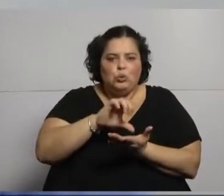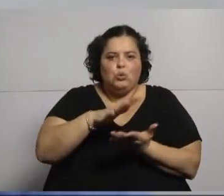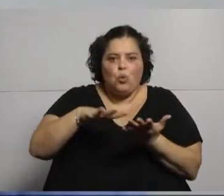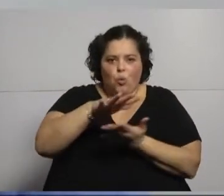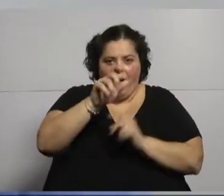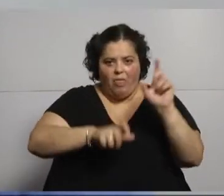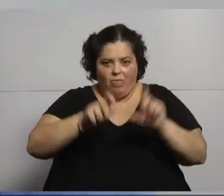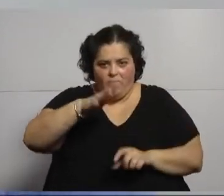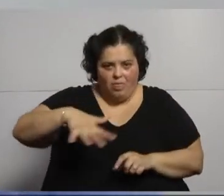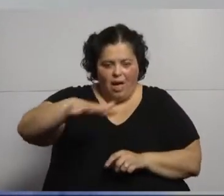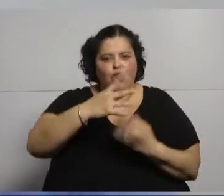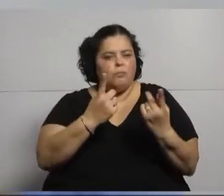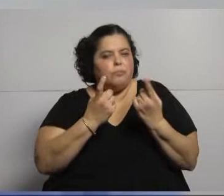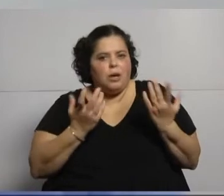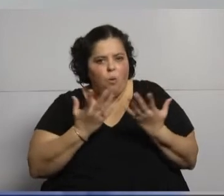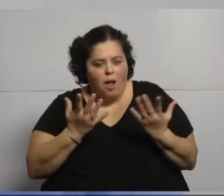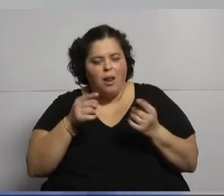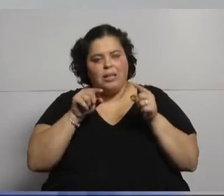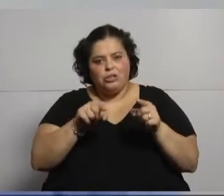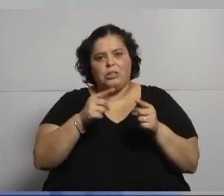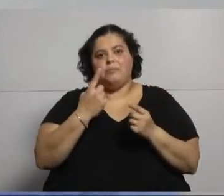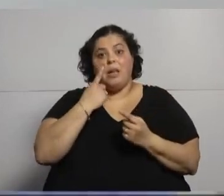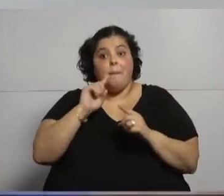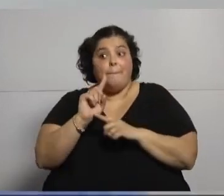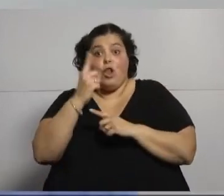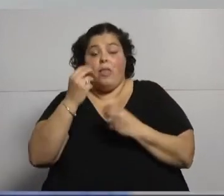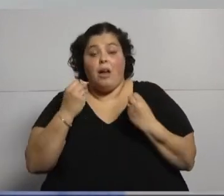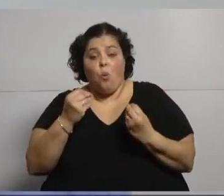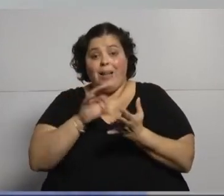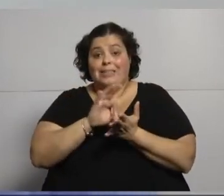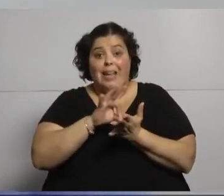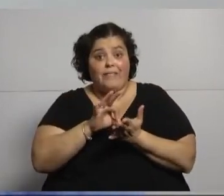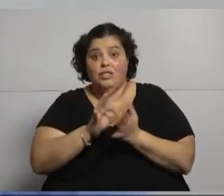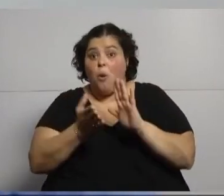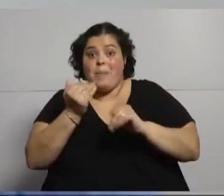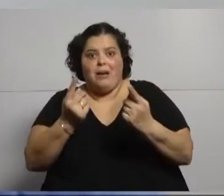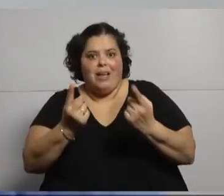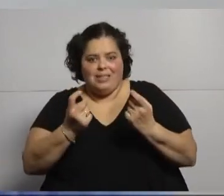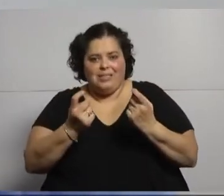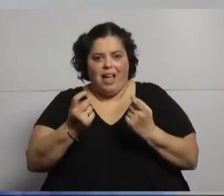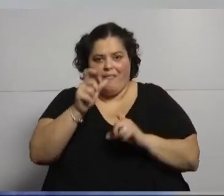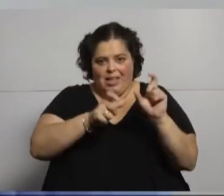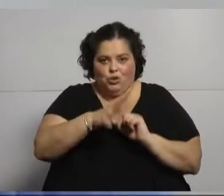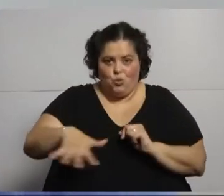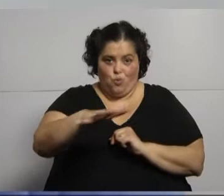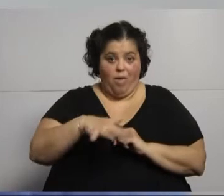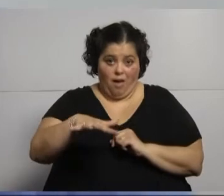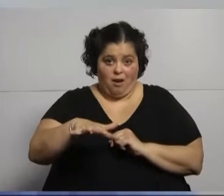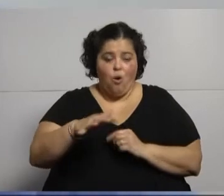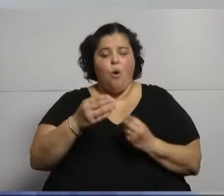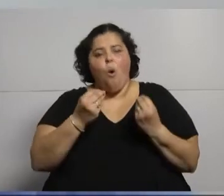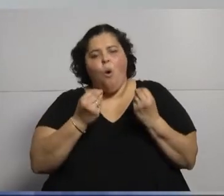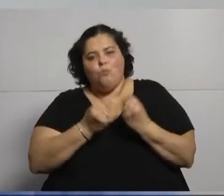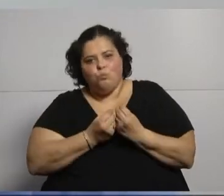a priorizar aquellos servicios y aquellas cosas que más impactaran al ciudadano en esta coyuntura. En varios escenarios he